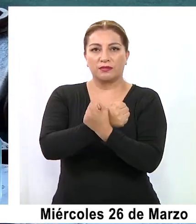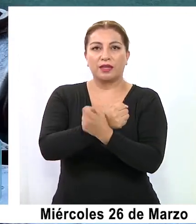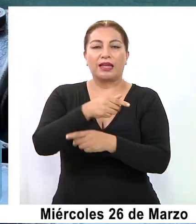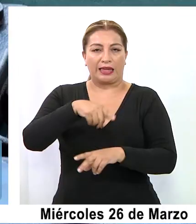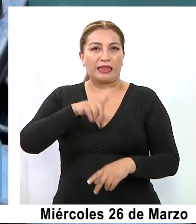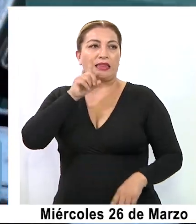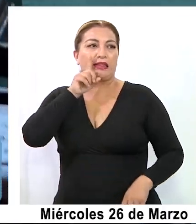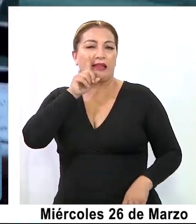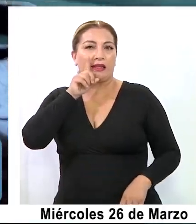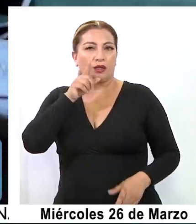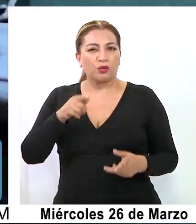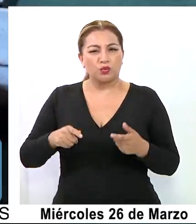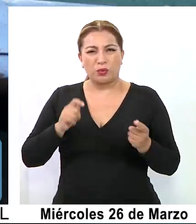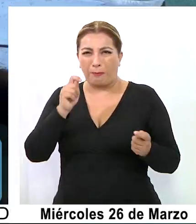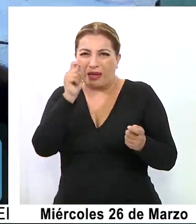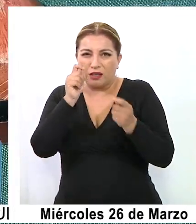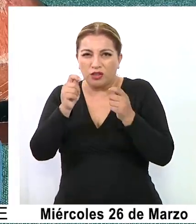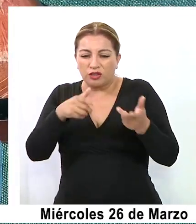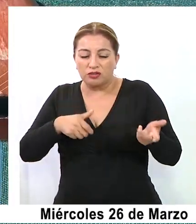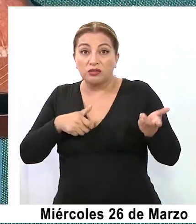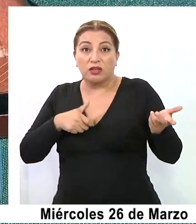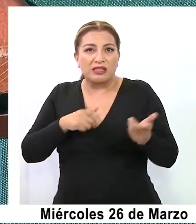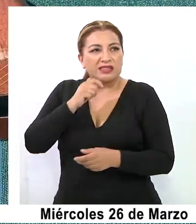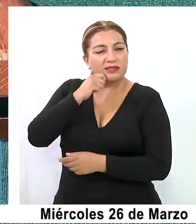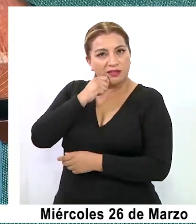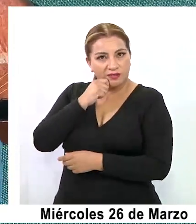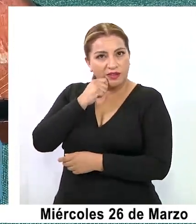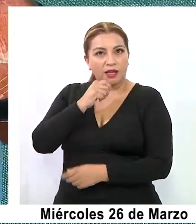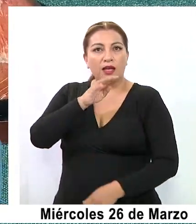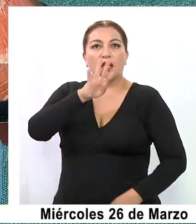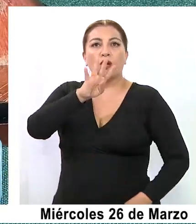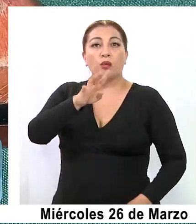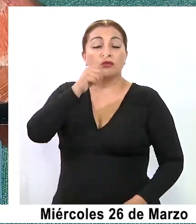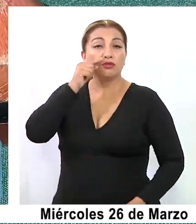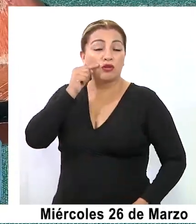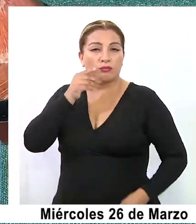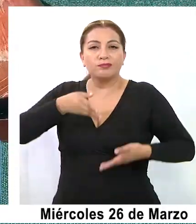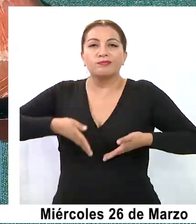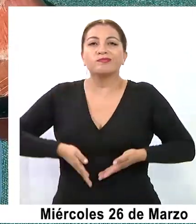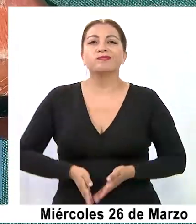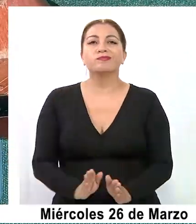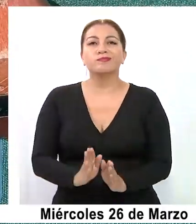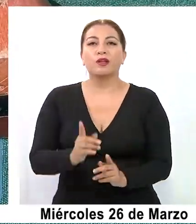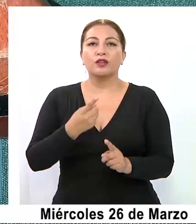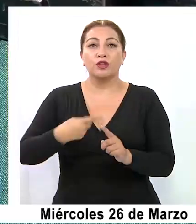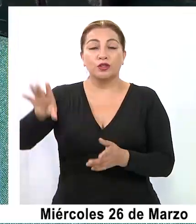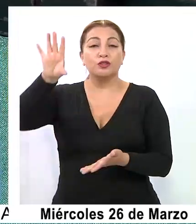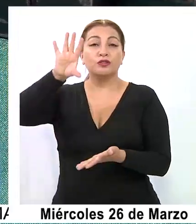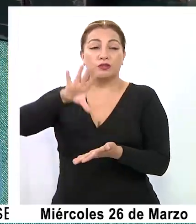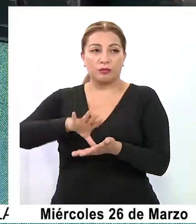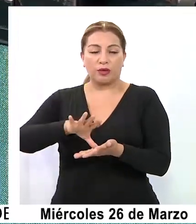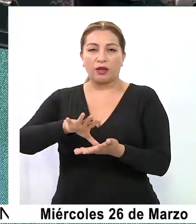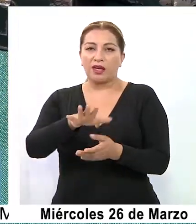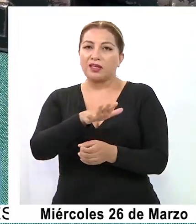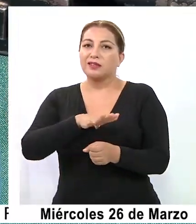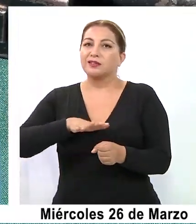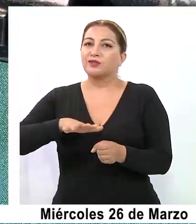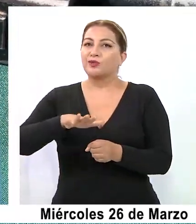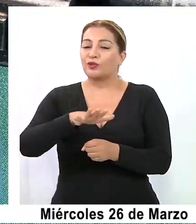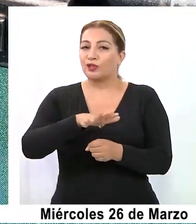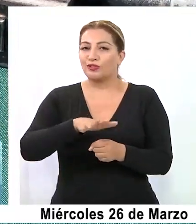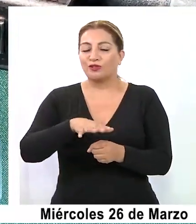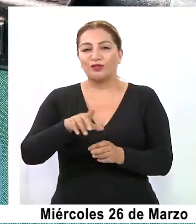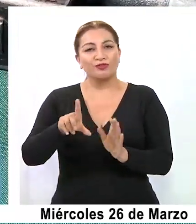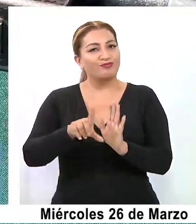incautó un peligroso armamento. Se trata de cuatro hombres de nacionalidad extranjera y con situación migratoria